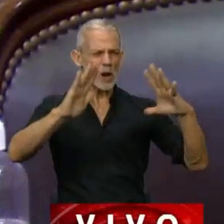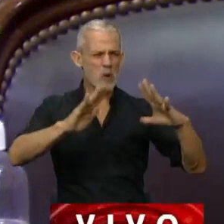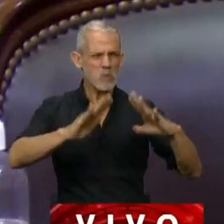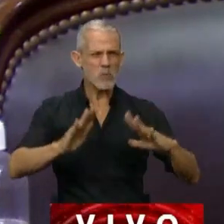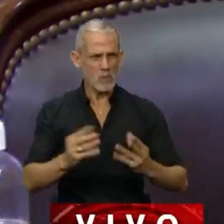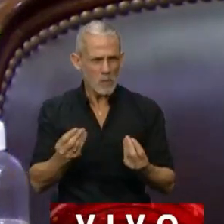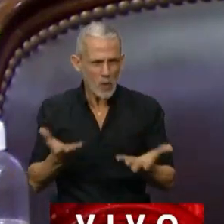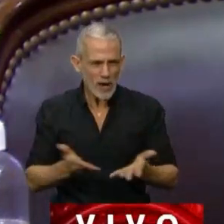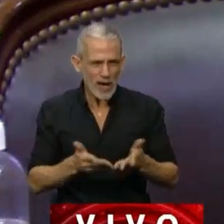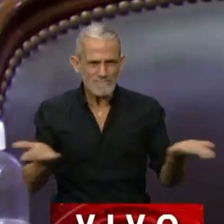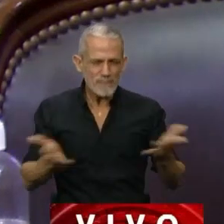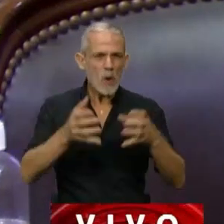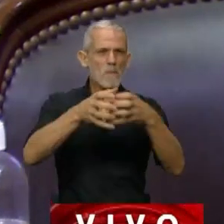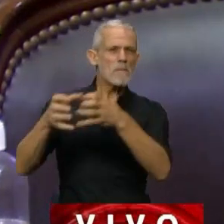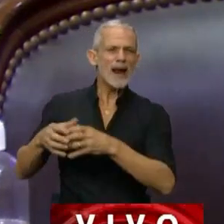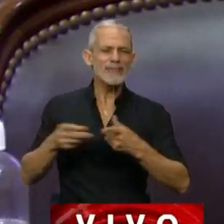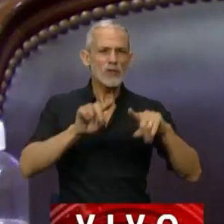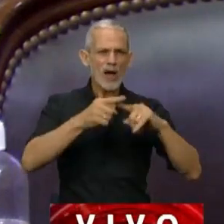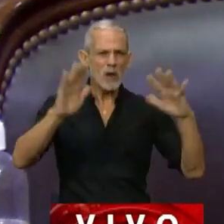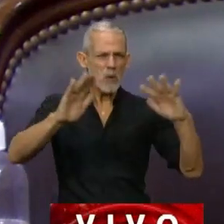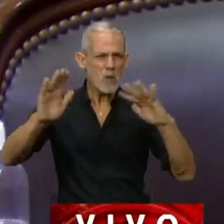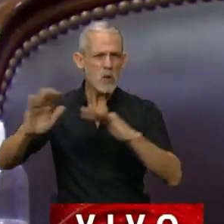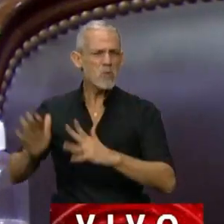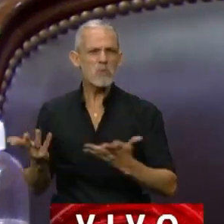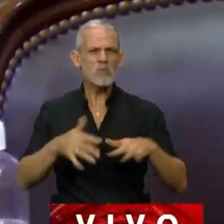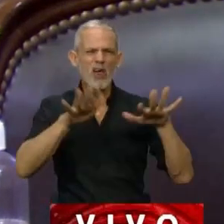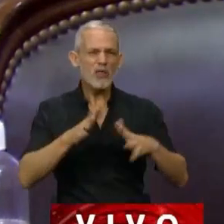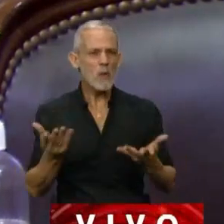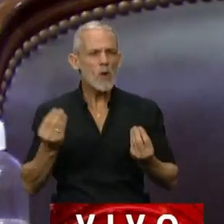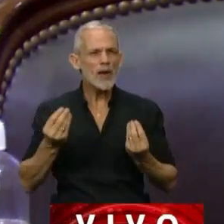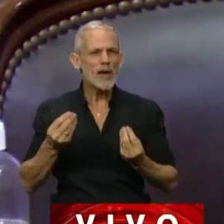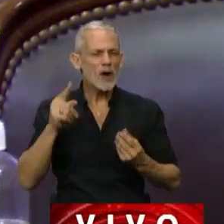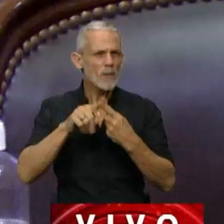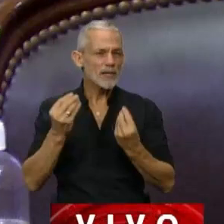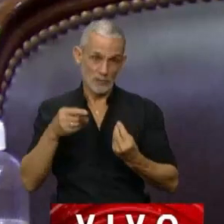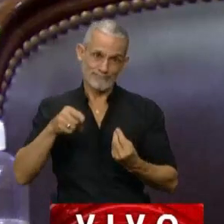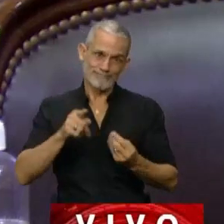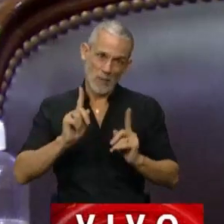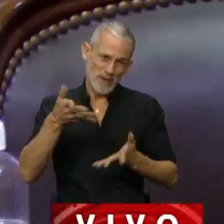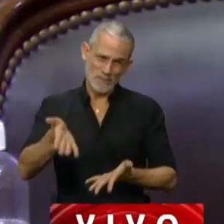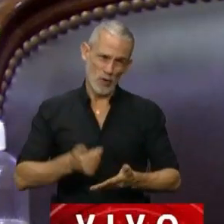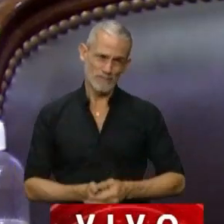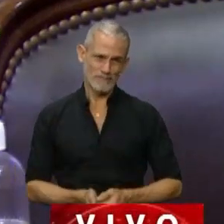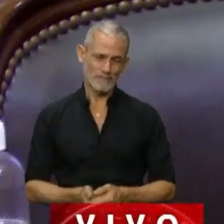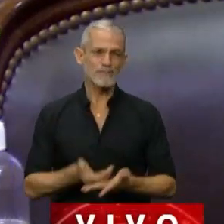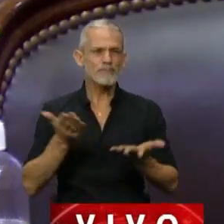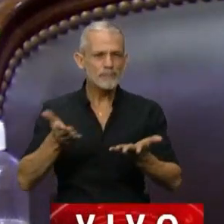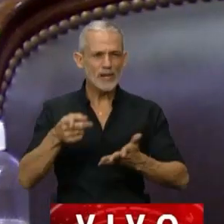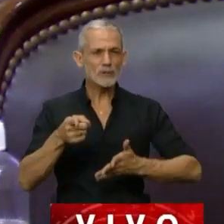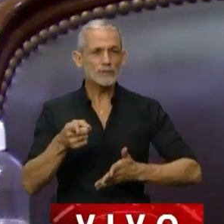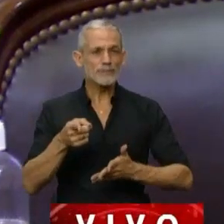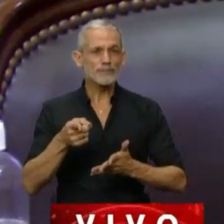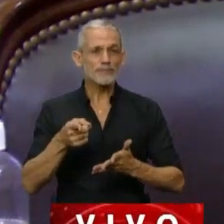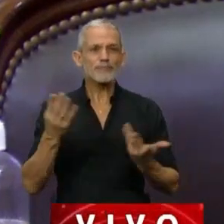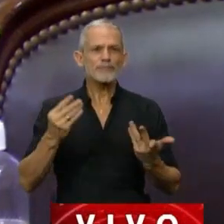fuerzas políticas y los partidos de la democracia? Y esto es lo que se está tratando de hacer ahora,